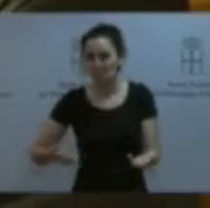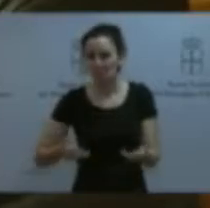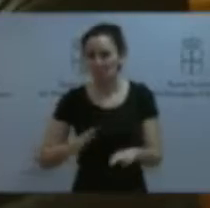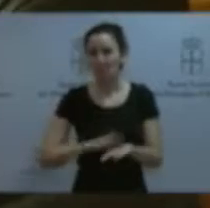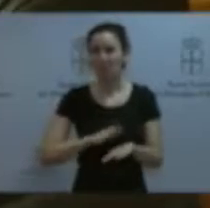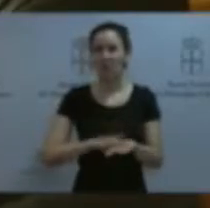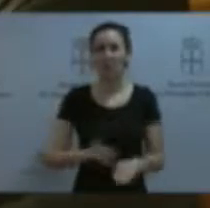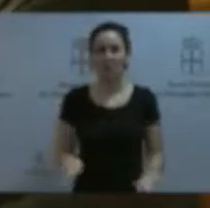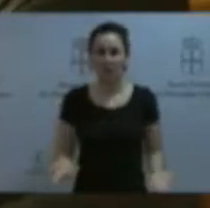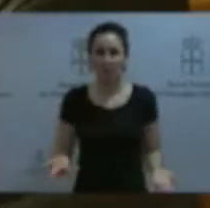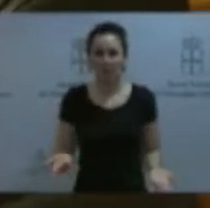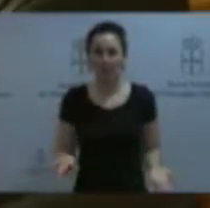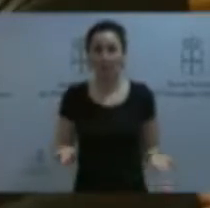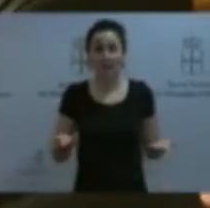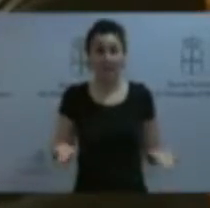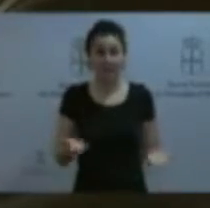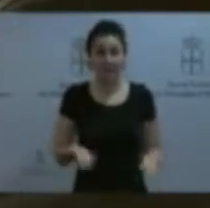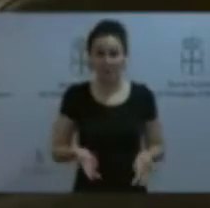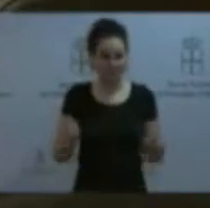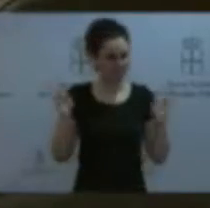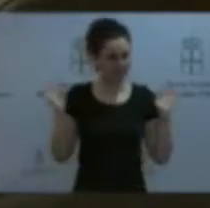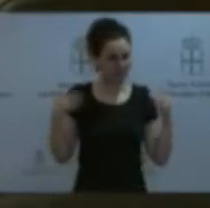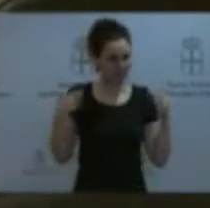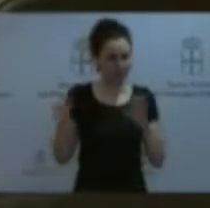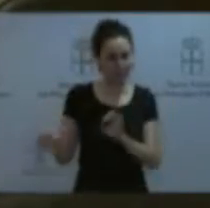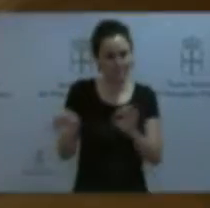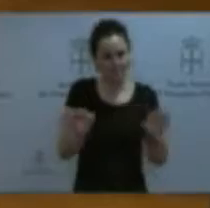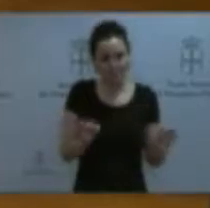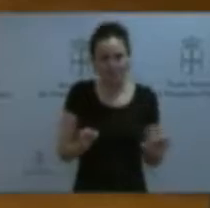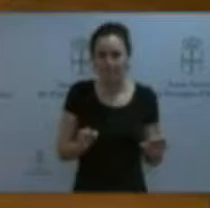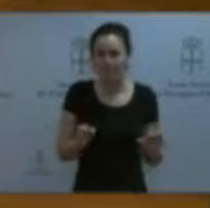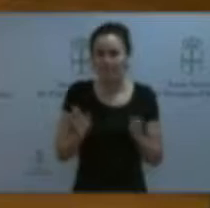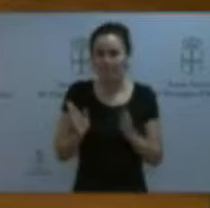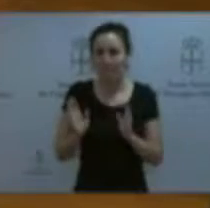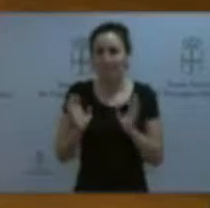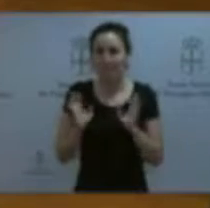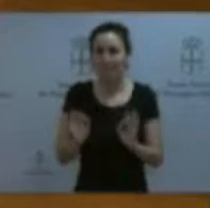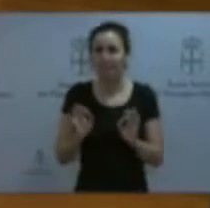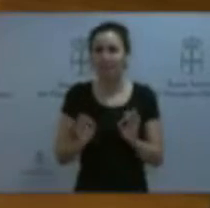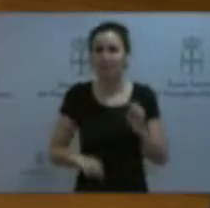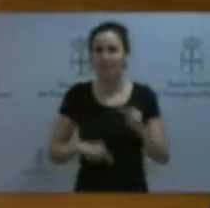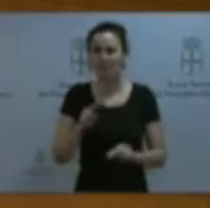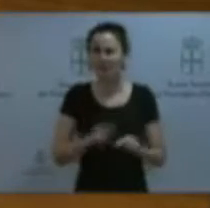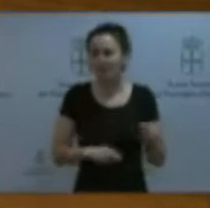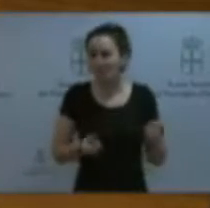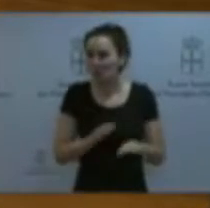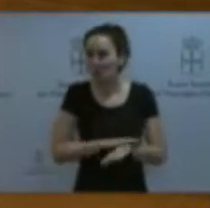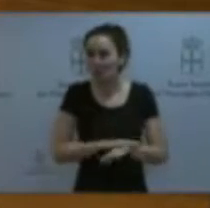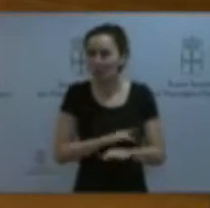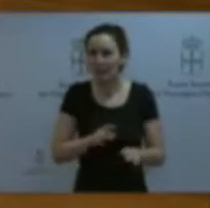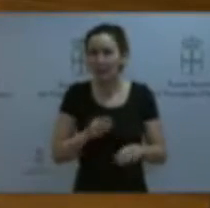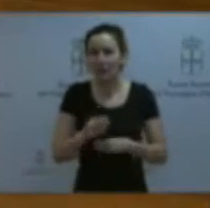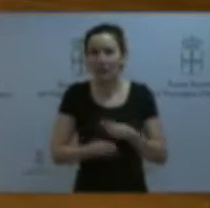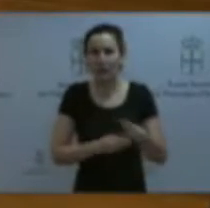construyendo sin licencia, sin plan de ordenación urbana, ¿qué hizo su gobierno? ¿No se enteraba? ¿No sabía que había un mastodonte